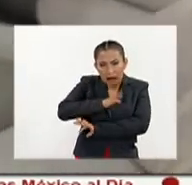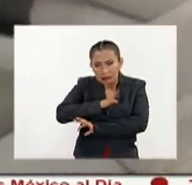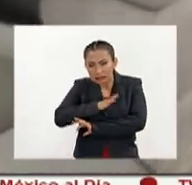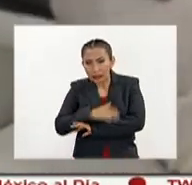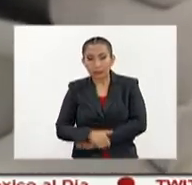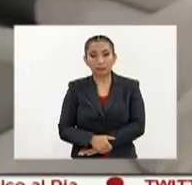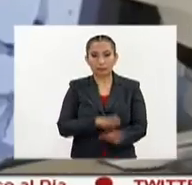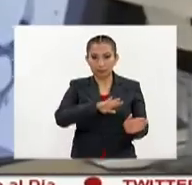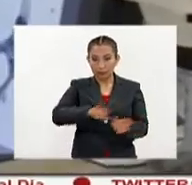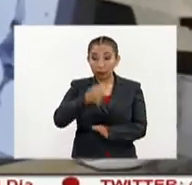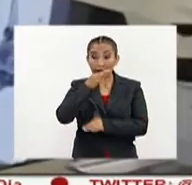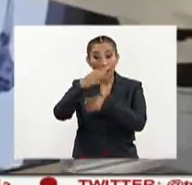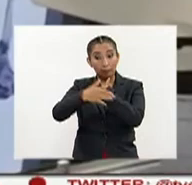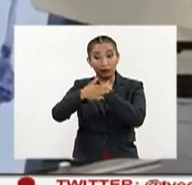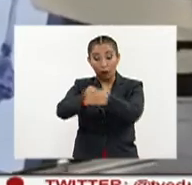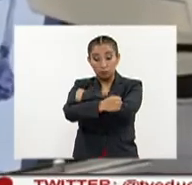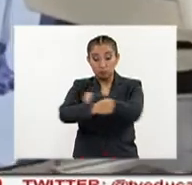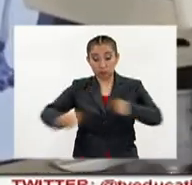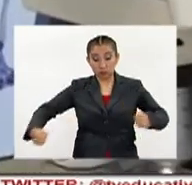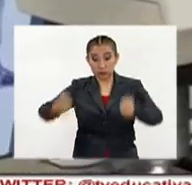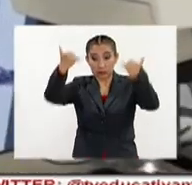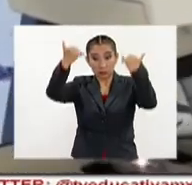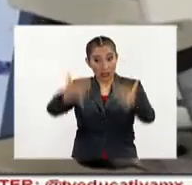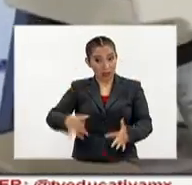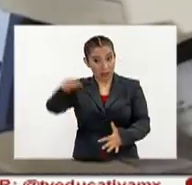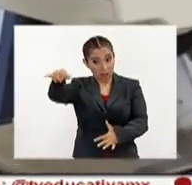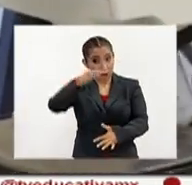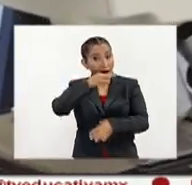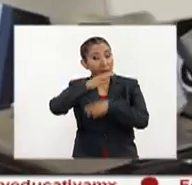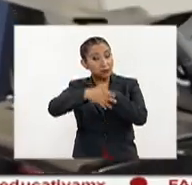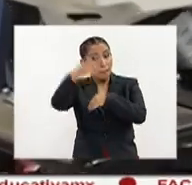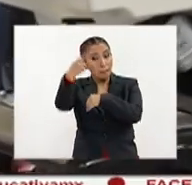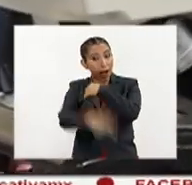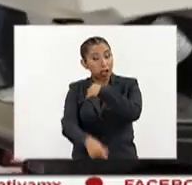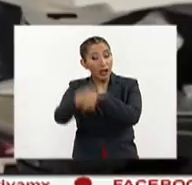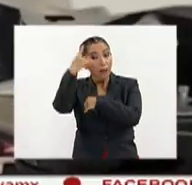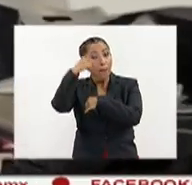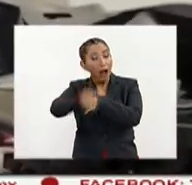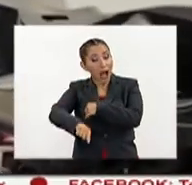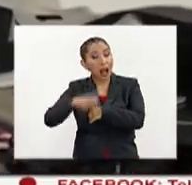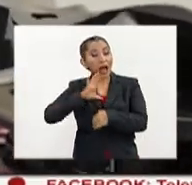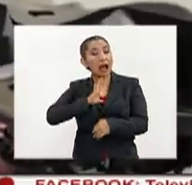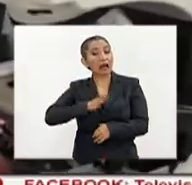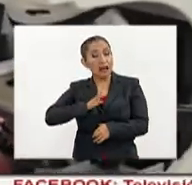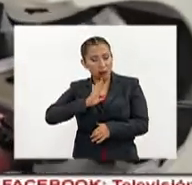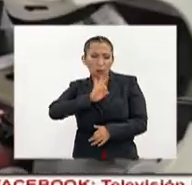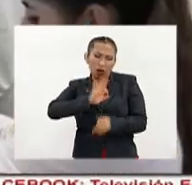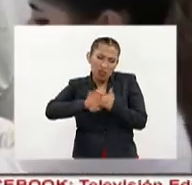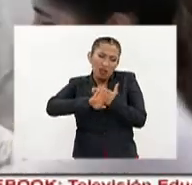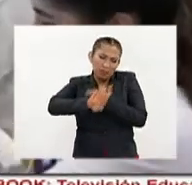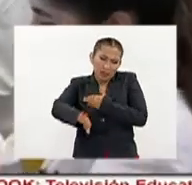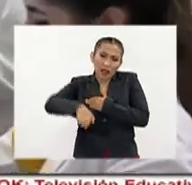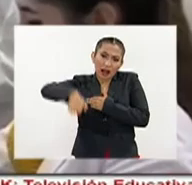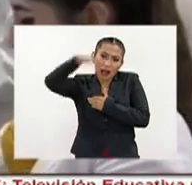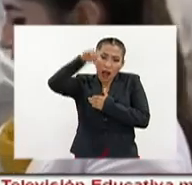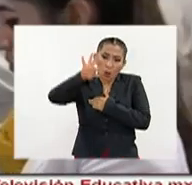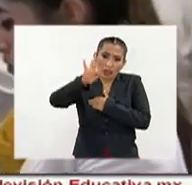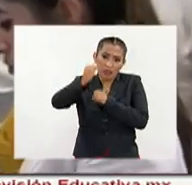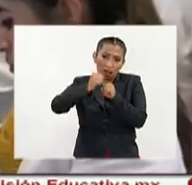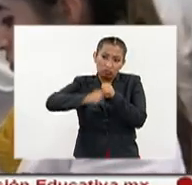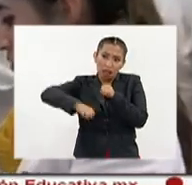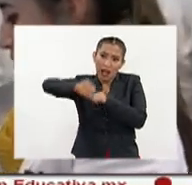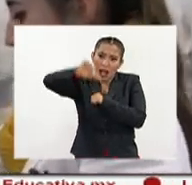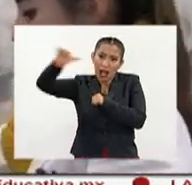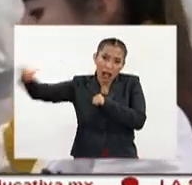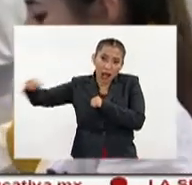enfermedad. Alertaron que la obesidad y el sobrepeso son factores de riesgo prevenibles para las mujeres mayores de 40 años